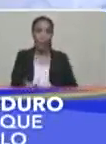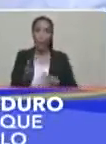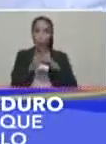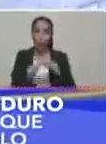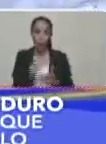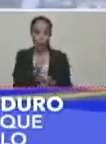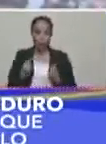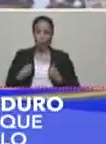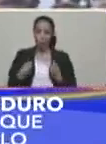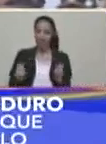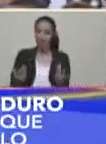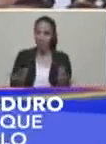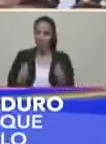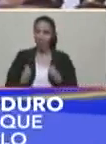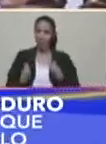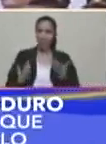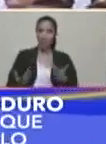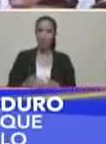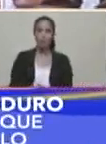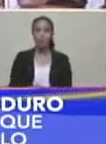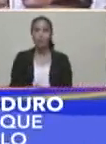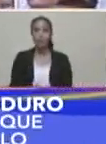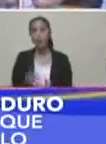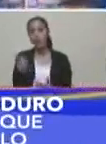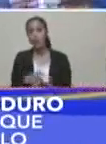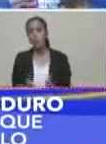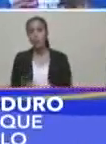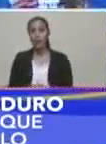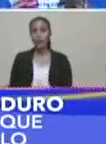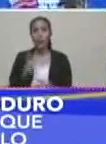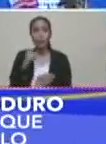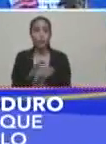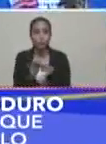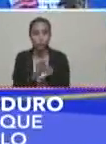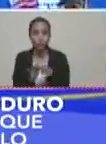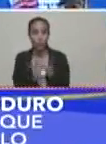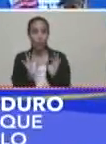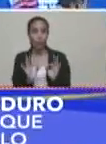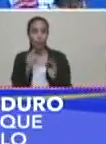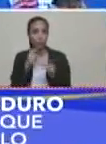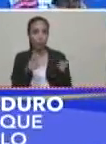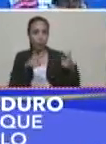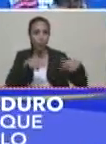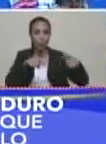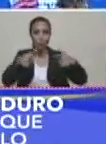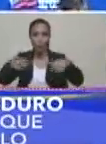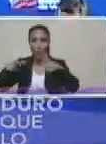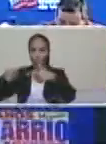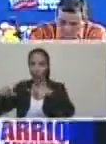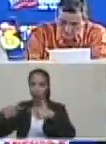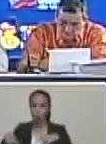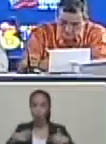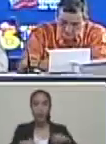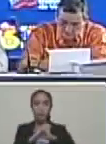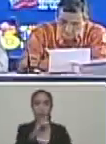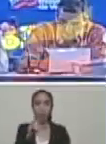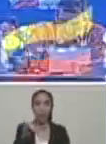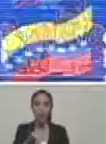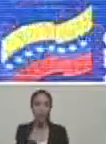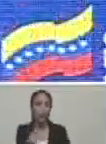condiciones de vida, en el funcionamiento de las áreas de salud integral, las